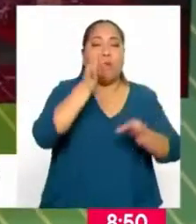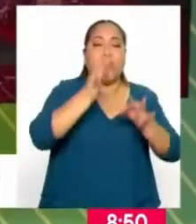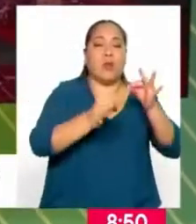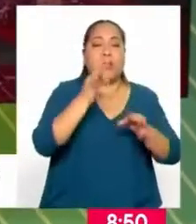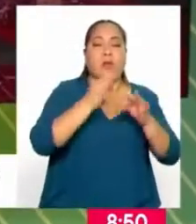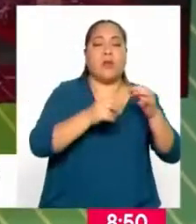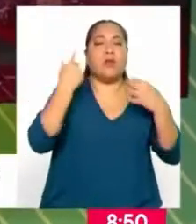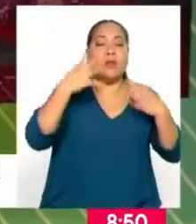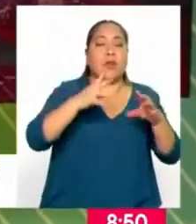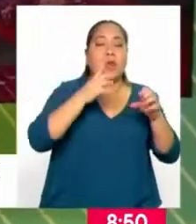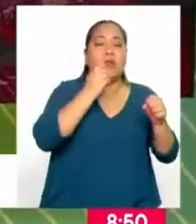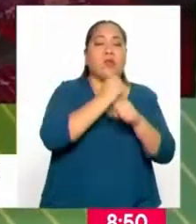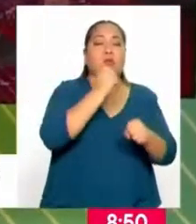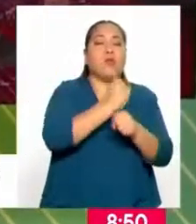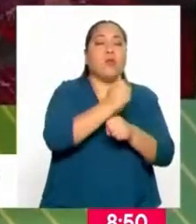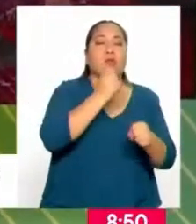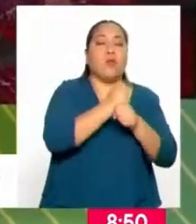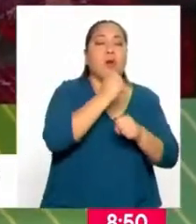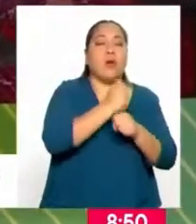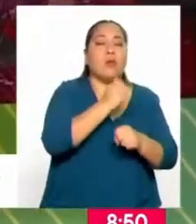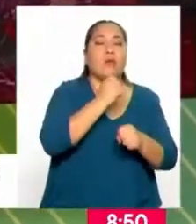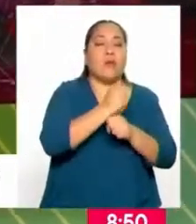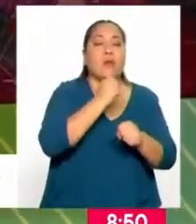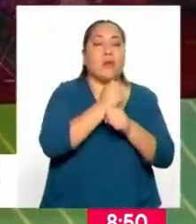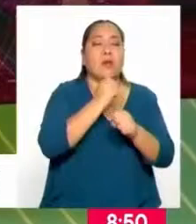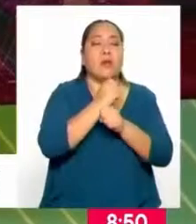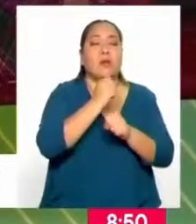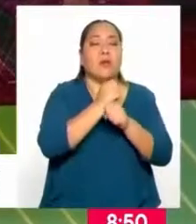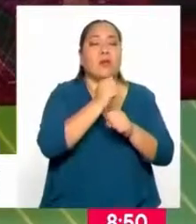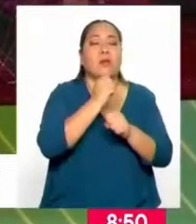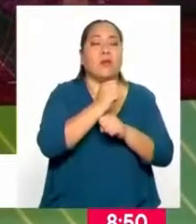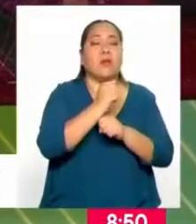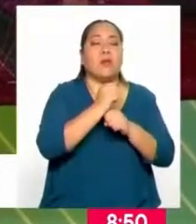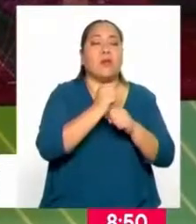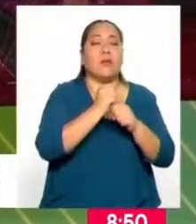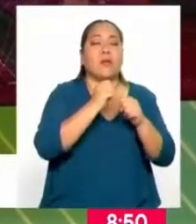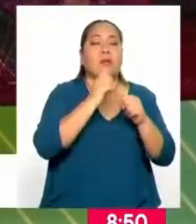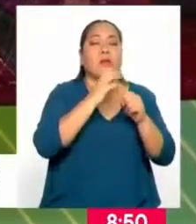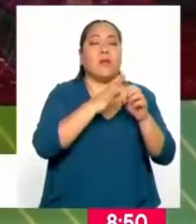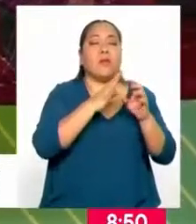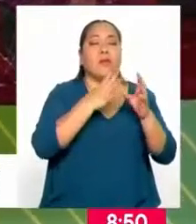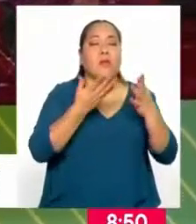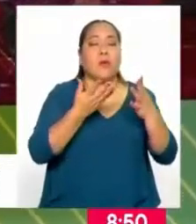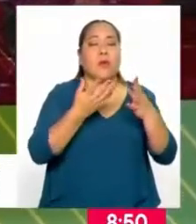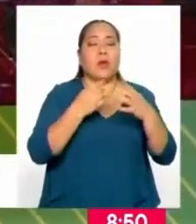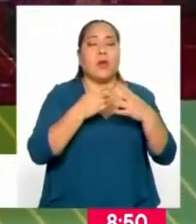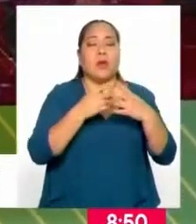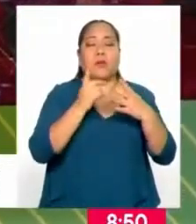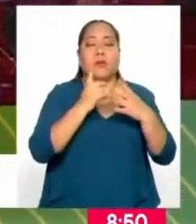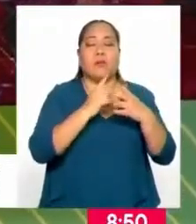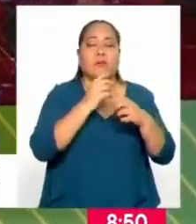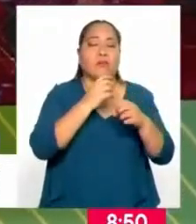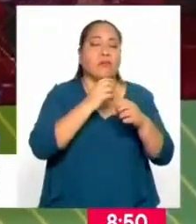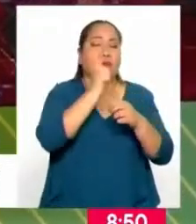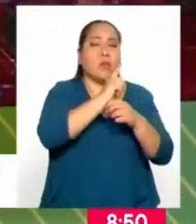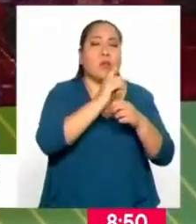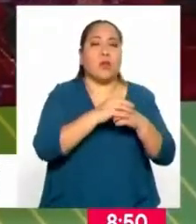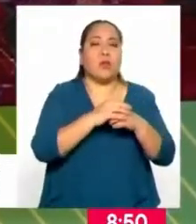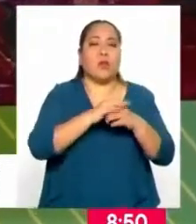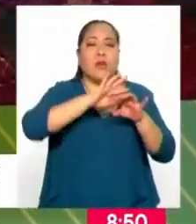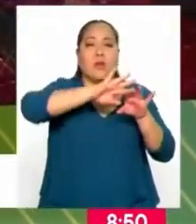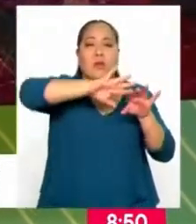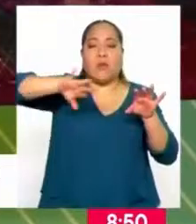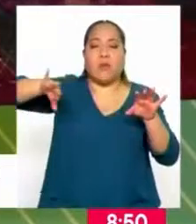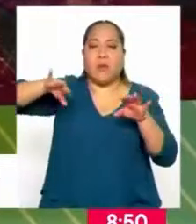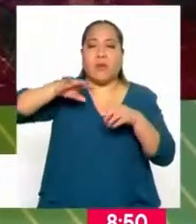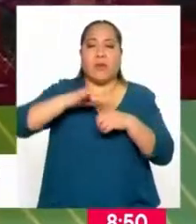un culpable que voy a tener como culpable para poder tomarlo como un incapaz moral permanente y apartarlo del